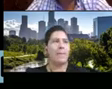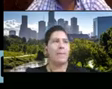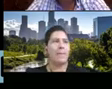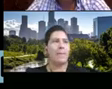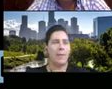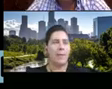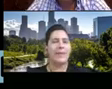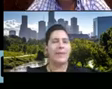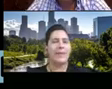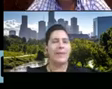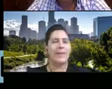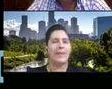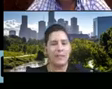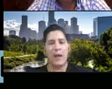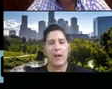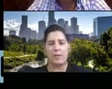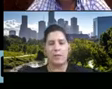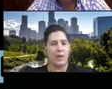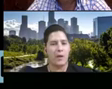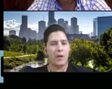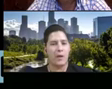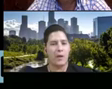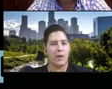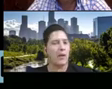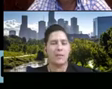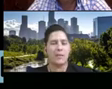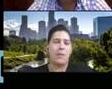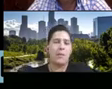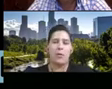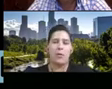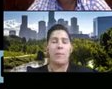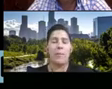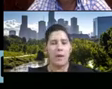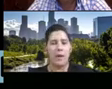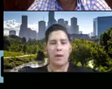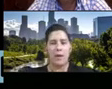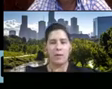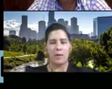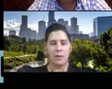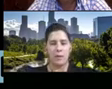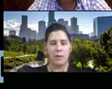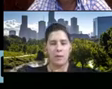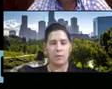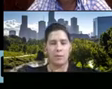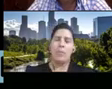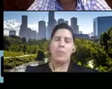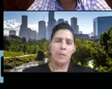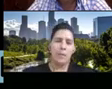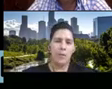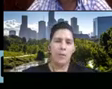a este tema, a todo lo relacionado a la ganadería. La verdad es que es un evento primario para todo este tipo de actividades. Pero también tenemos una